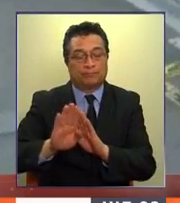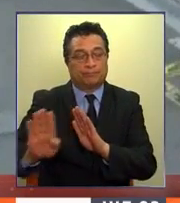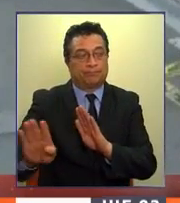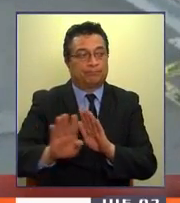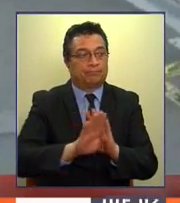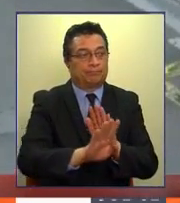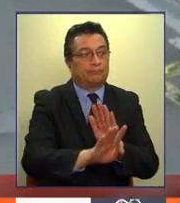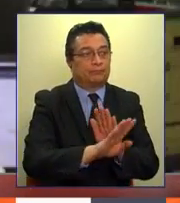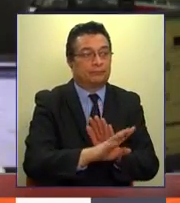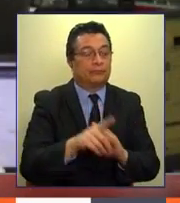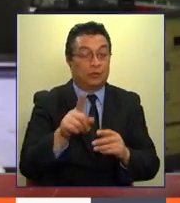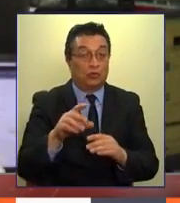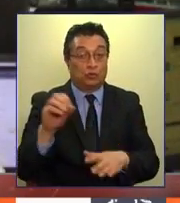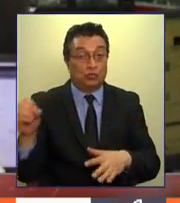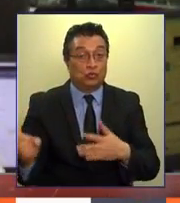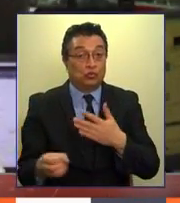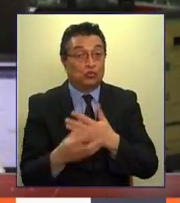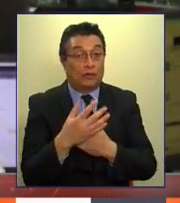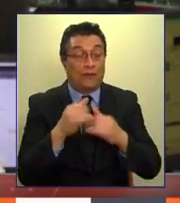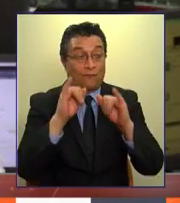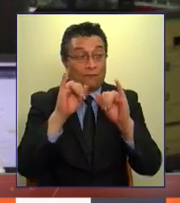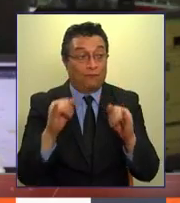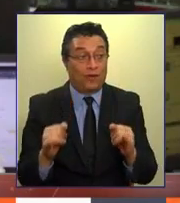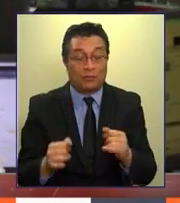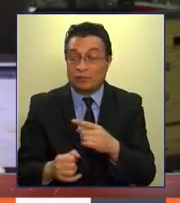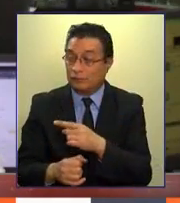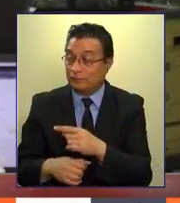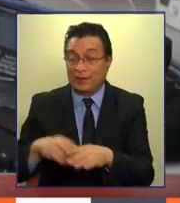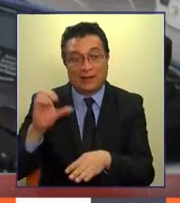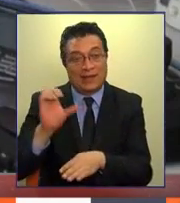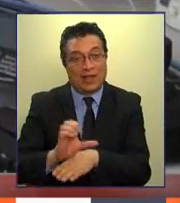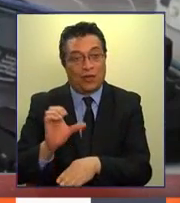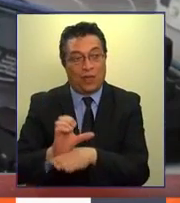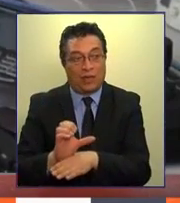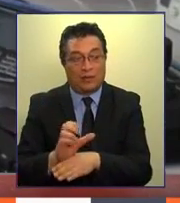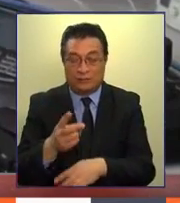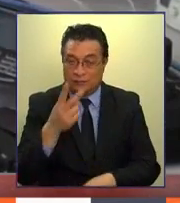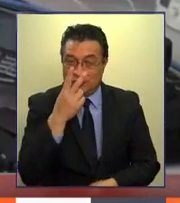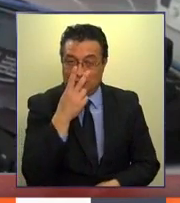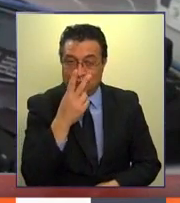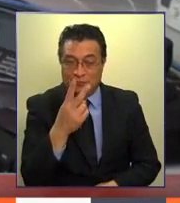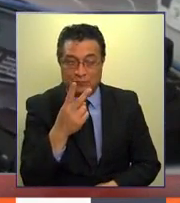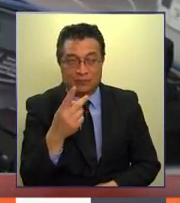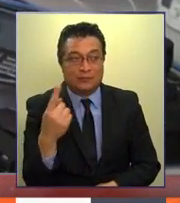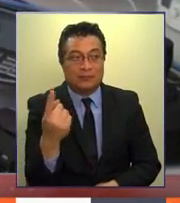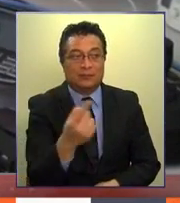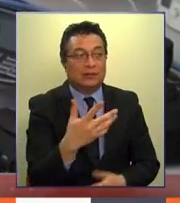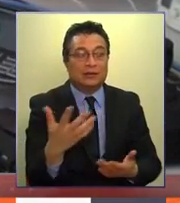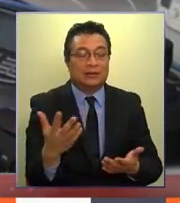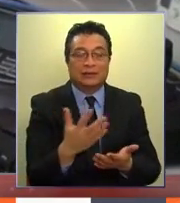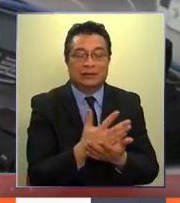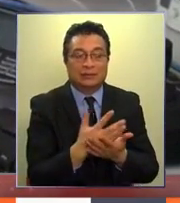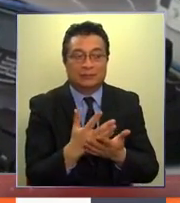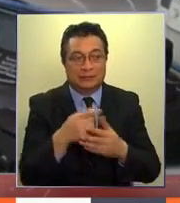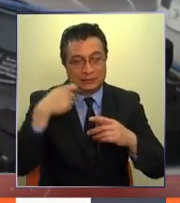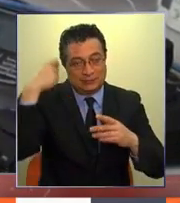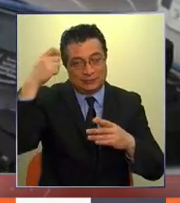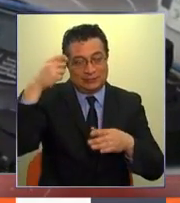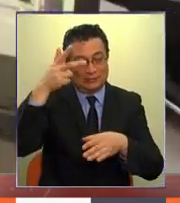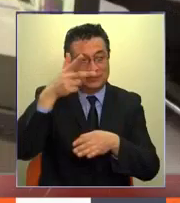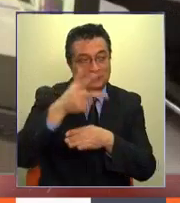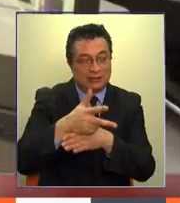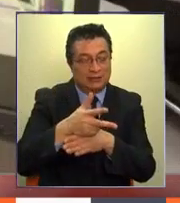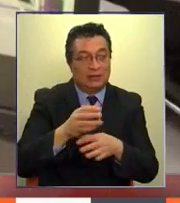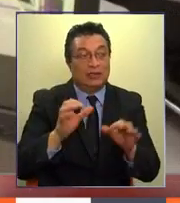este novedoso método que se está implementando en Ecuador. Escuchemos un poco el ambiente de lo que arrojan estas cámaras